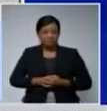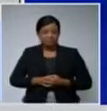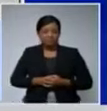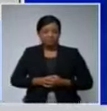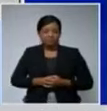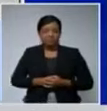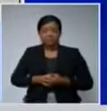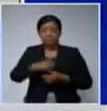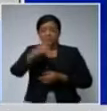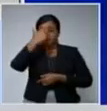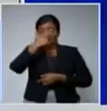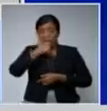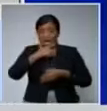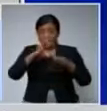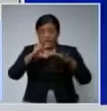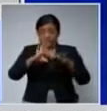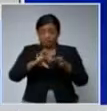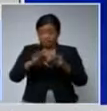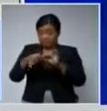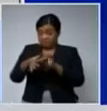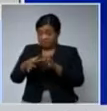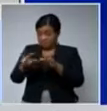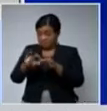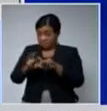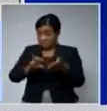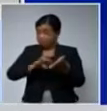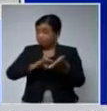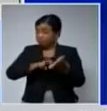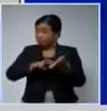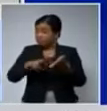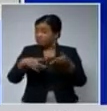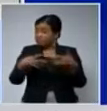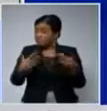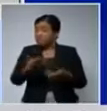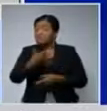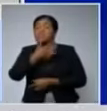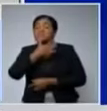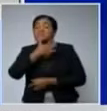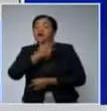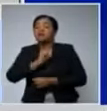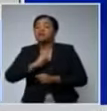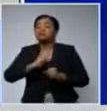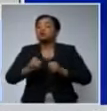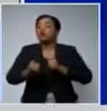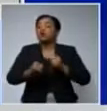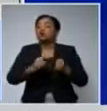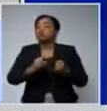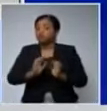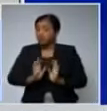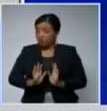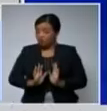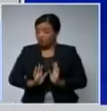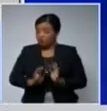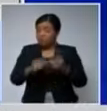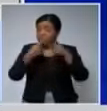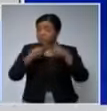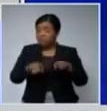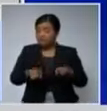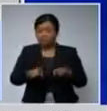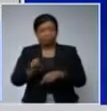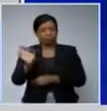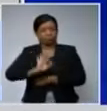Artemisa, provincia que parece que quiere controlar, aunque todavía con tasas